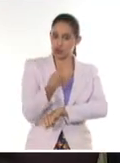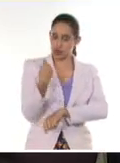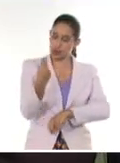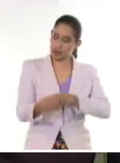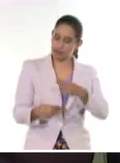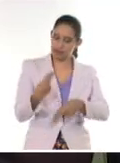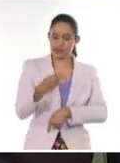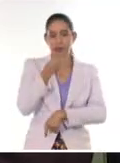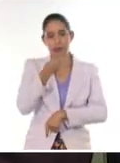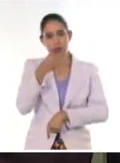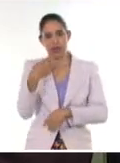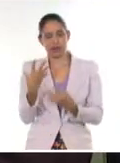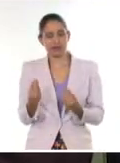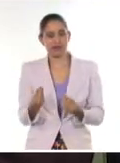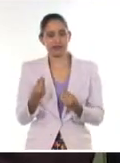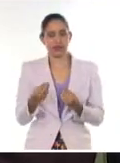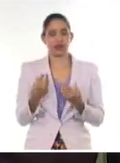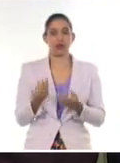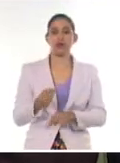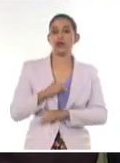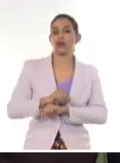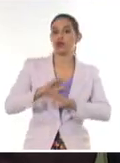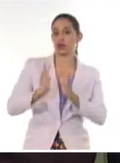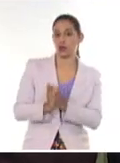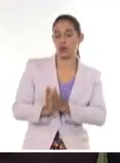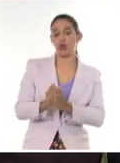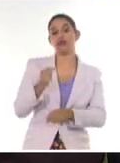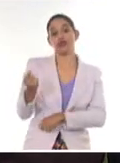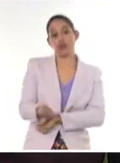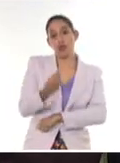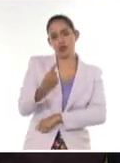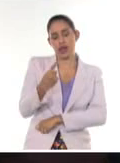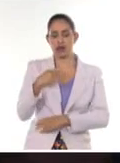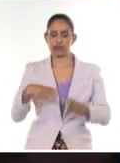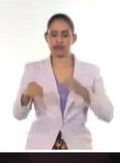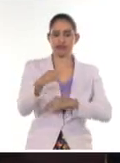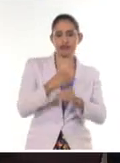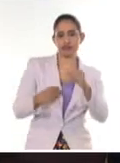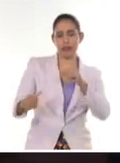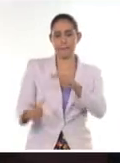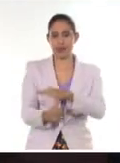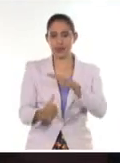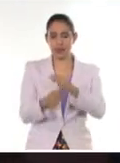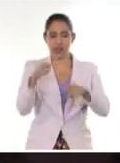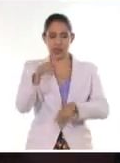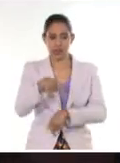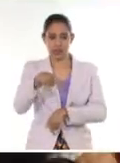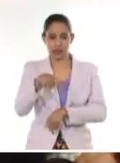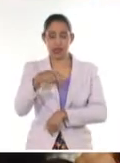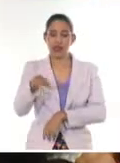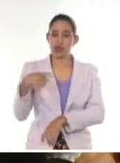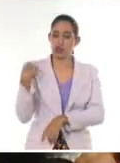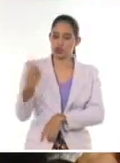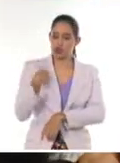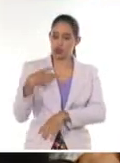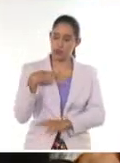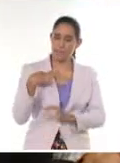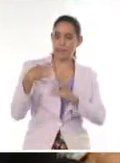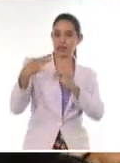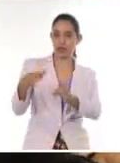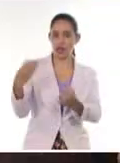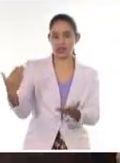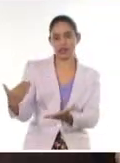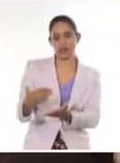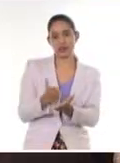al respecto. Y una, durante nuestra conversación con el presidente Díaz-Canel, fuimos invitados a seguir viniendo, a hacerlo de